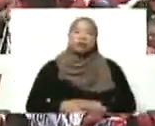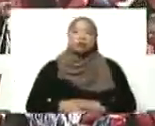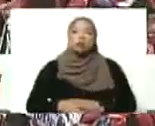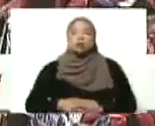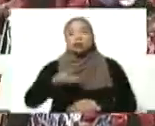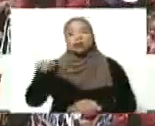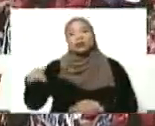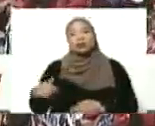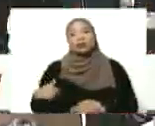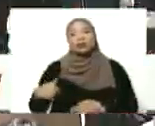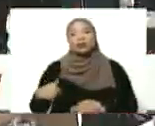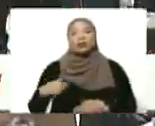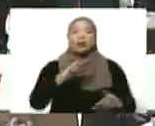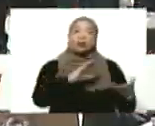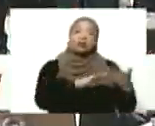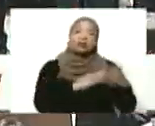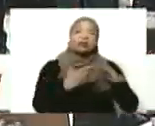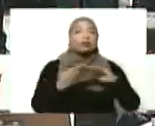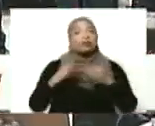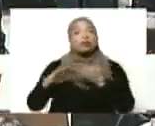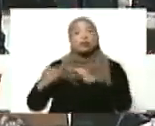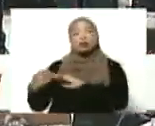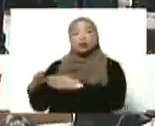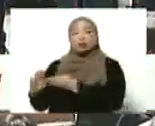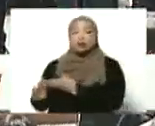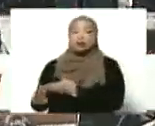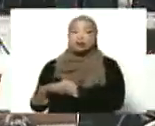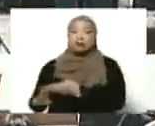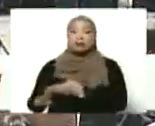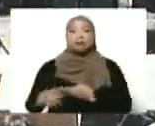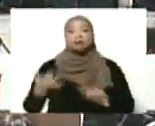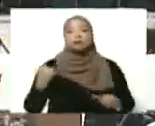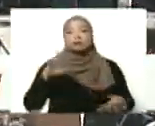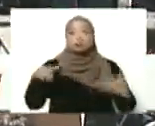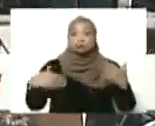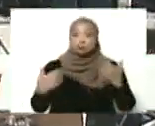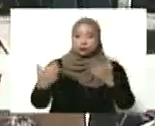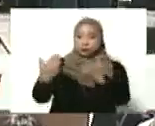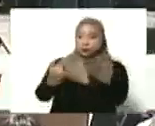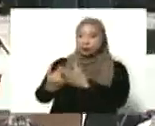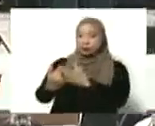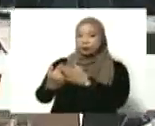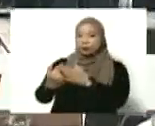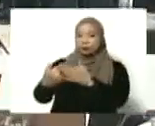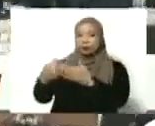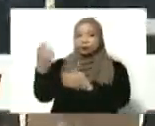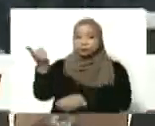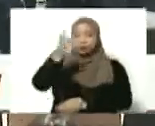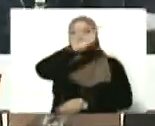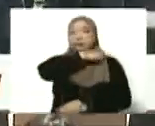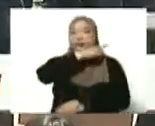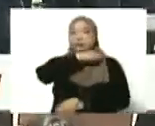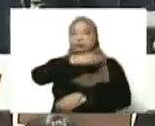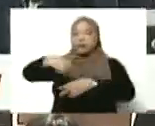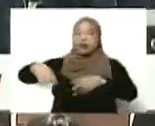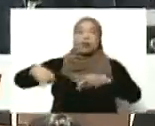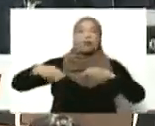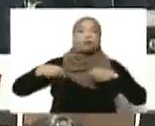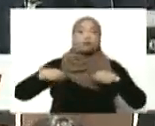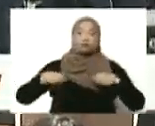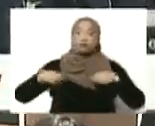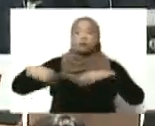nosotros tuvimos unos jefes de comunidad extraordinarios, los tuvimos hasta hace poco, a quienes hay que hacerle un reconocimiento.